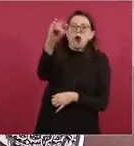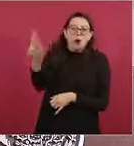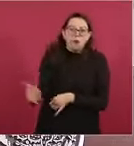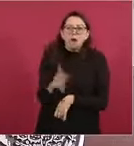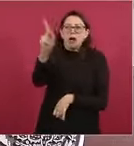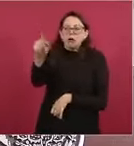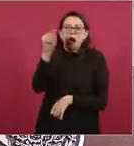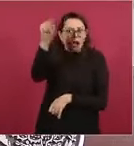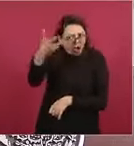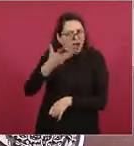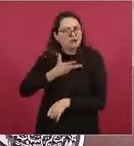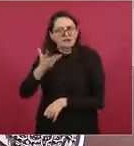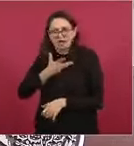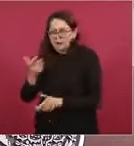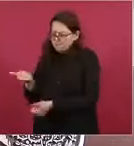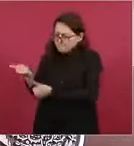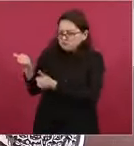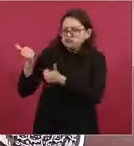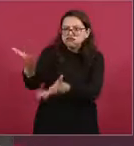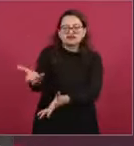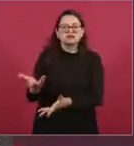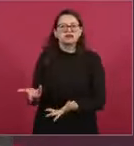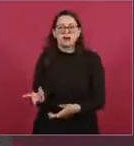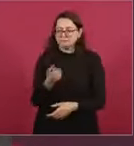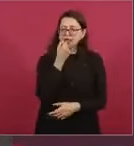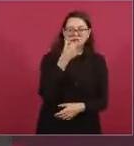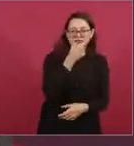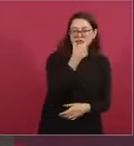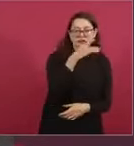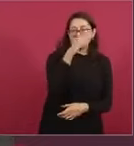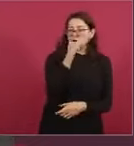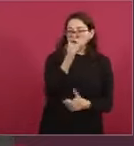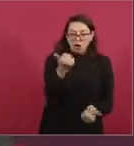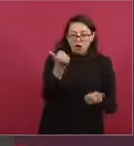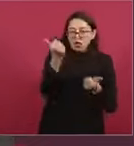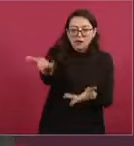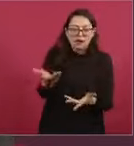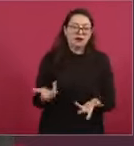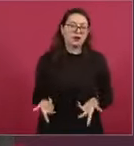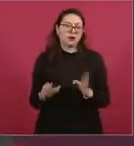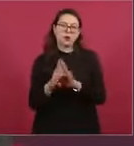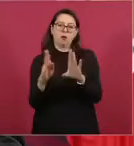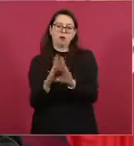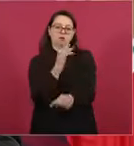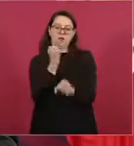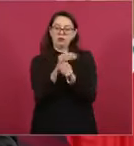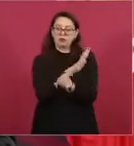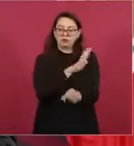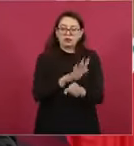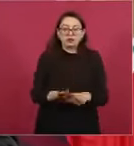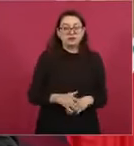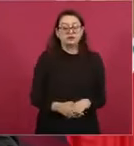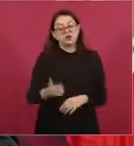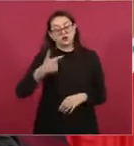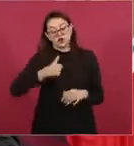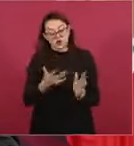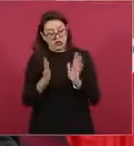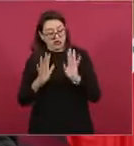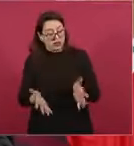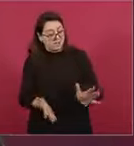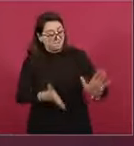En marzo tenemos resuelto el problema de la salud pública. Vamos a tener funcionando el